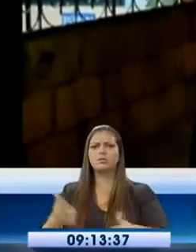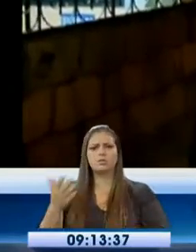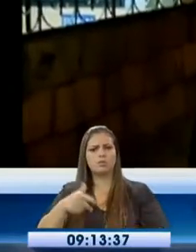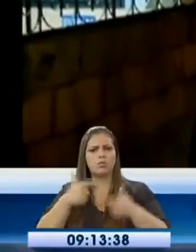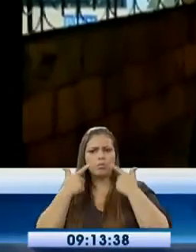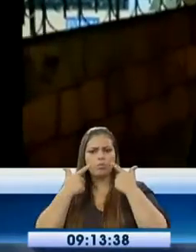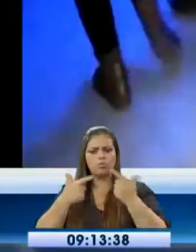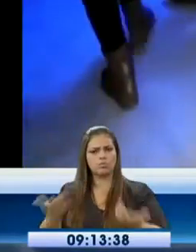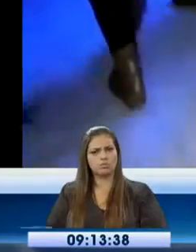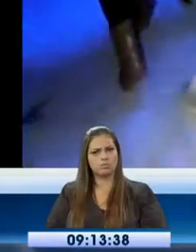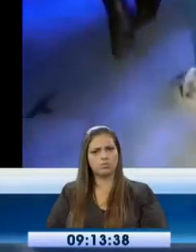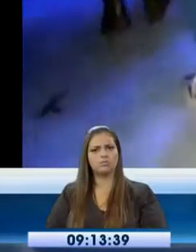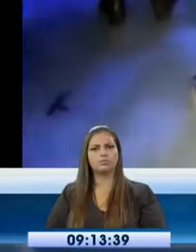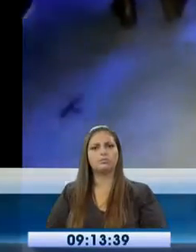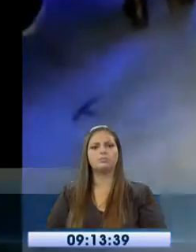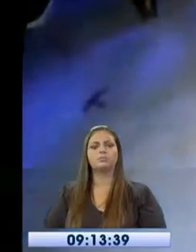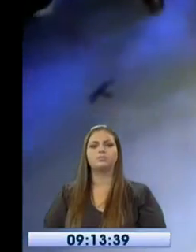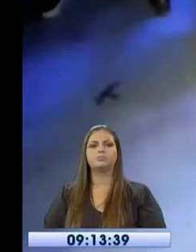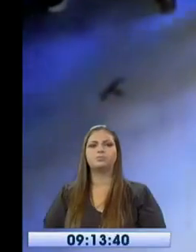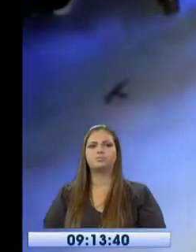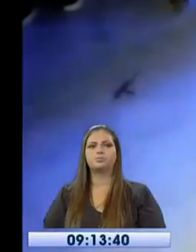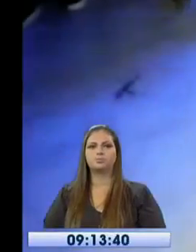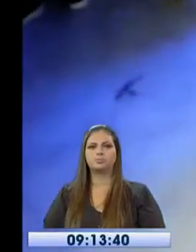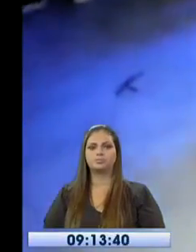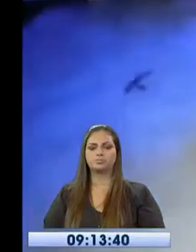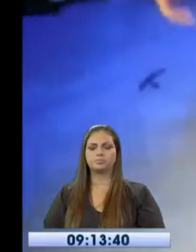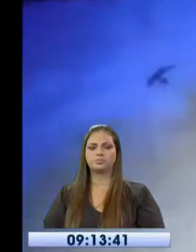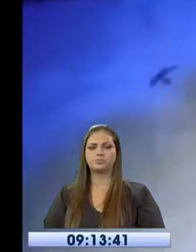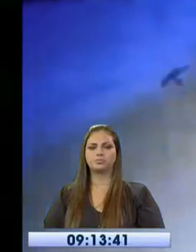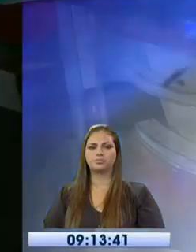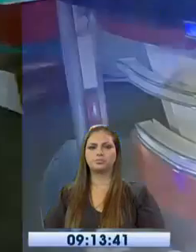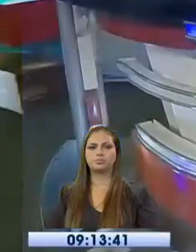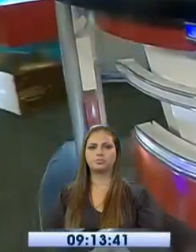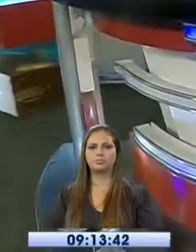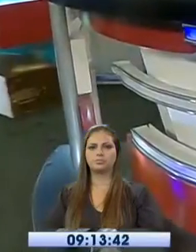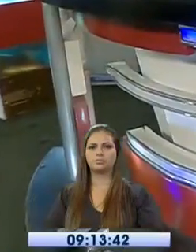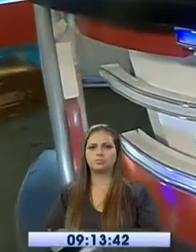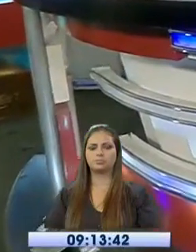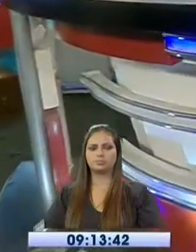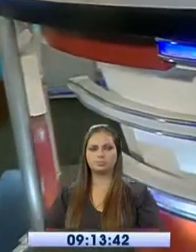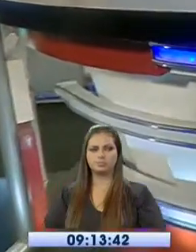sean vulnerados. Informó desde la ciudad de Cuenca, Francisco Ramírez.